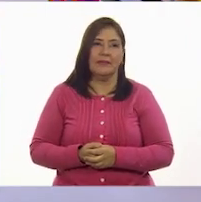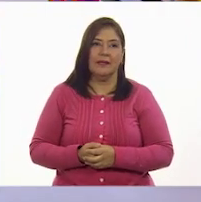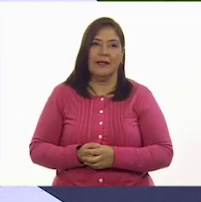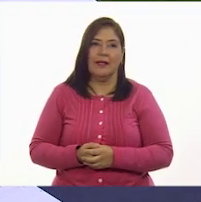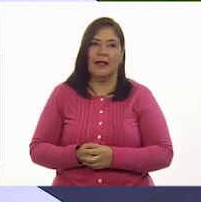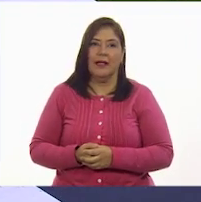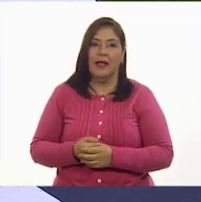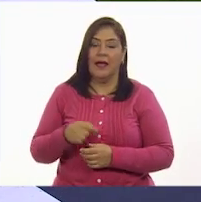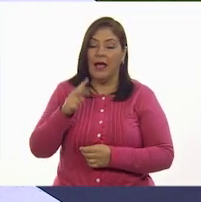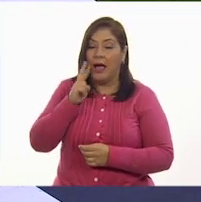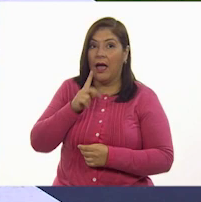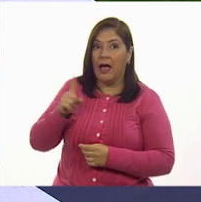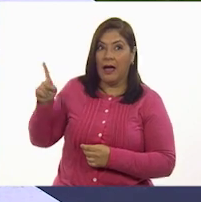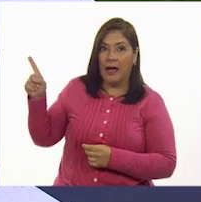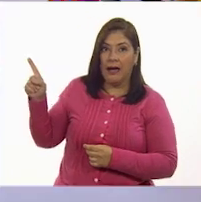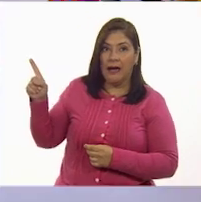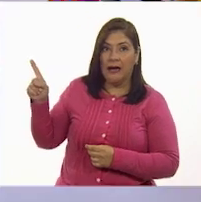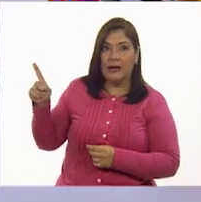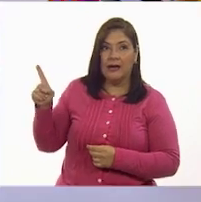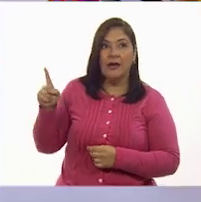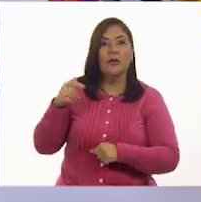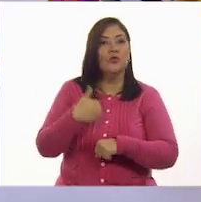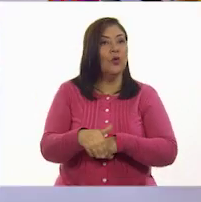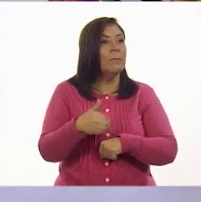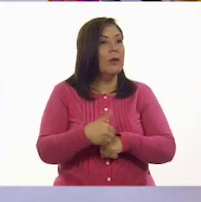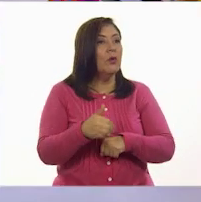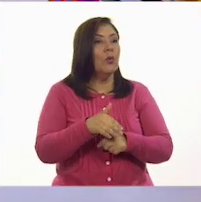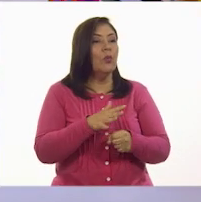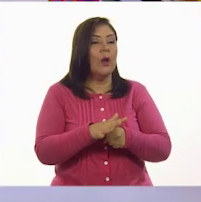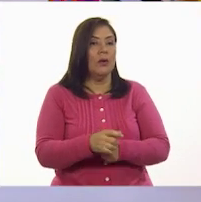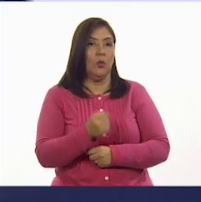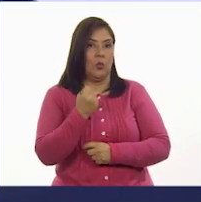Y no salió. ¿Cuánto nos salió? Son